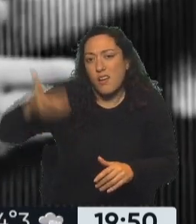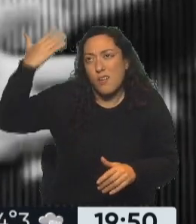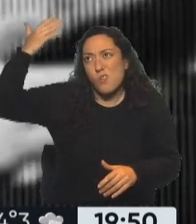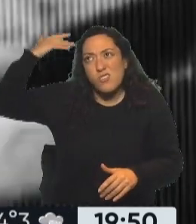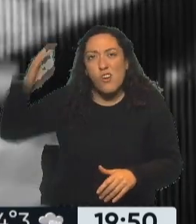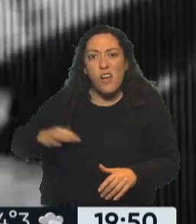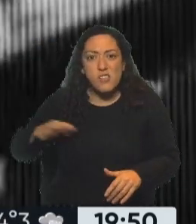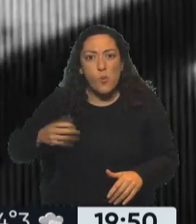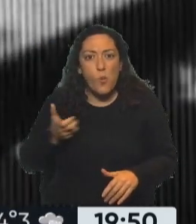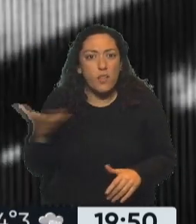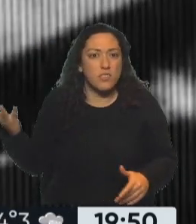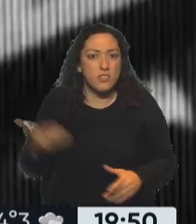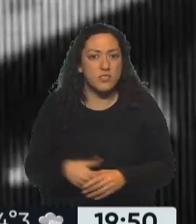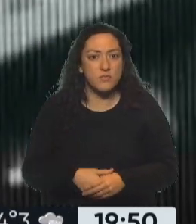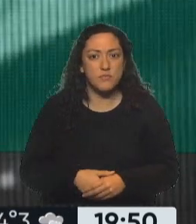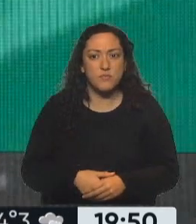¿cuántos años?